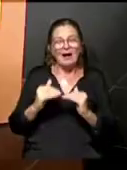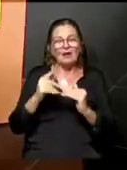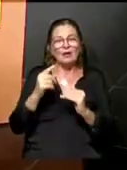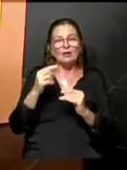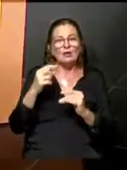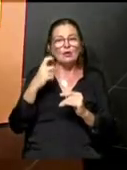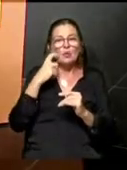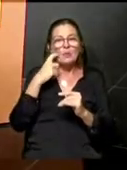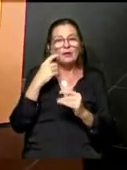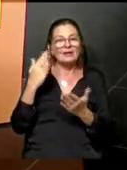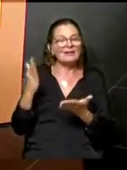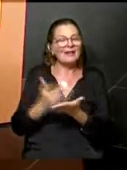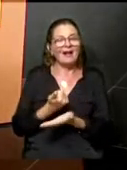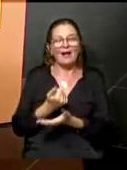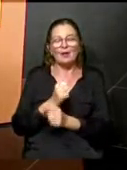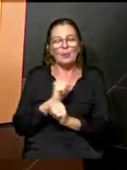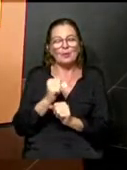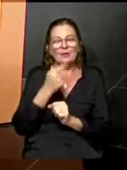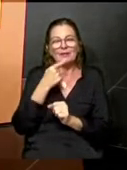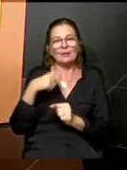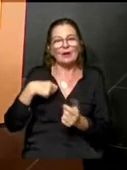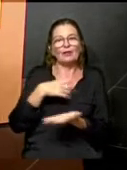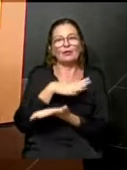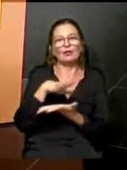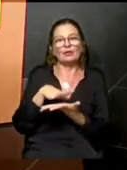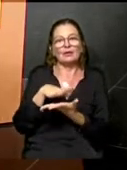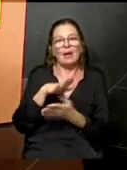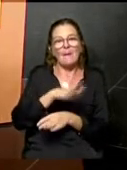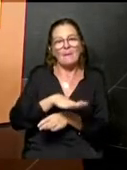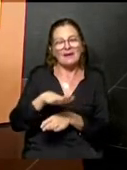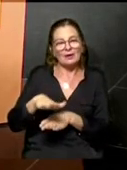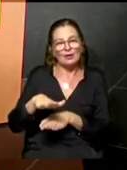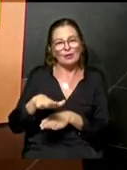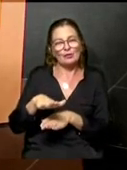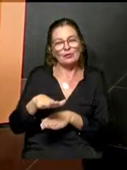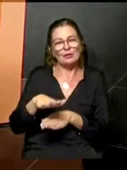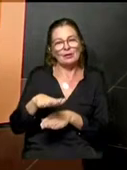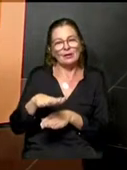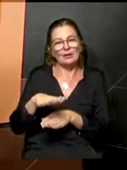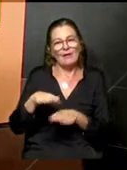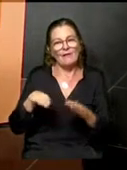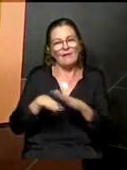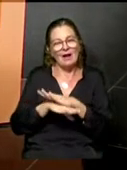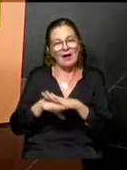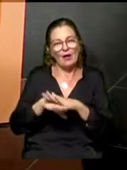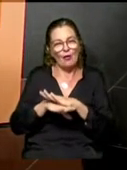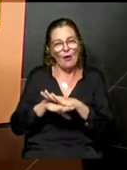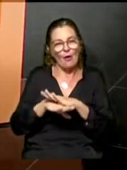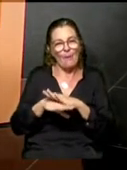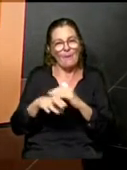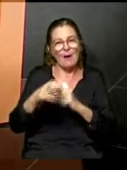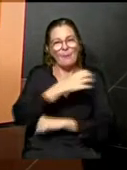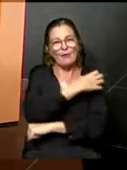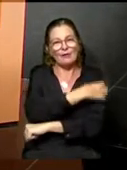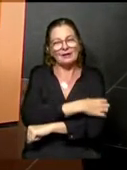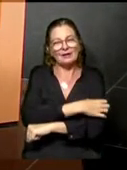erradicarlos. No podemos apostar a tener una sociedad con menos gurises debajo del índice de la pobreza, de la línea de la pobreza, perdonen.